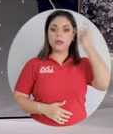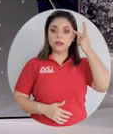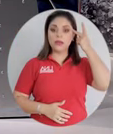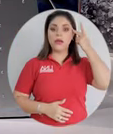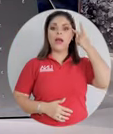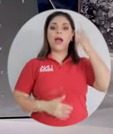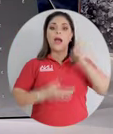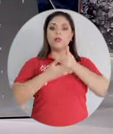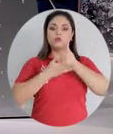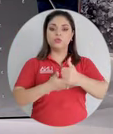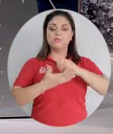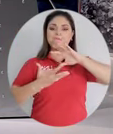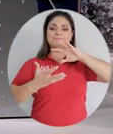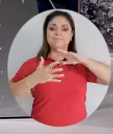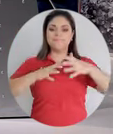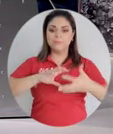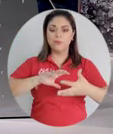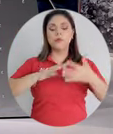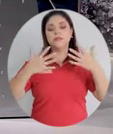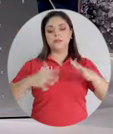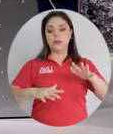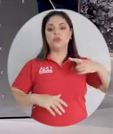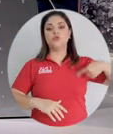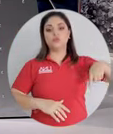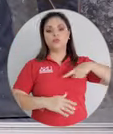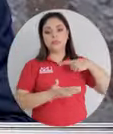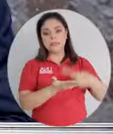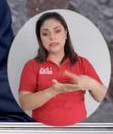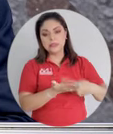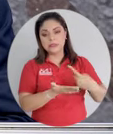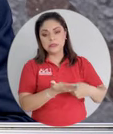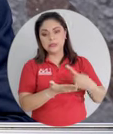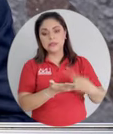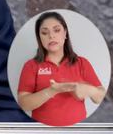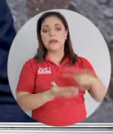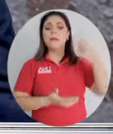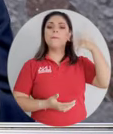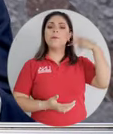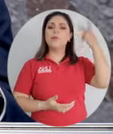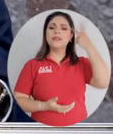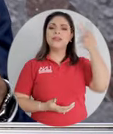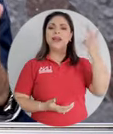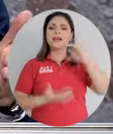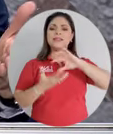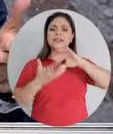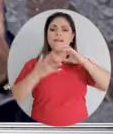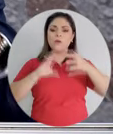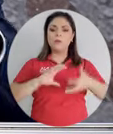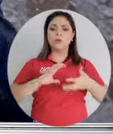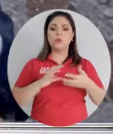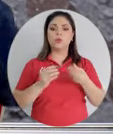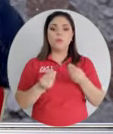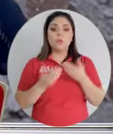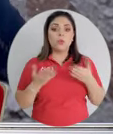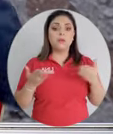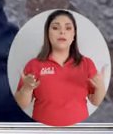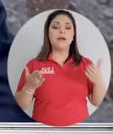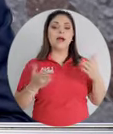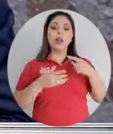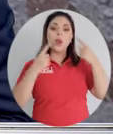de transformación productiva que hemos venido discutiendo durante los últimos años, de una política de transformación productiva que